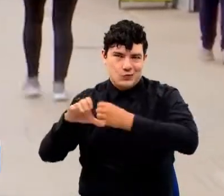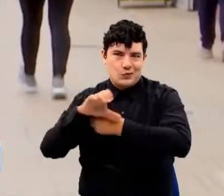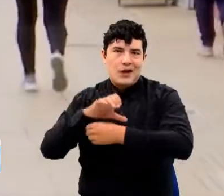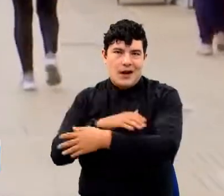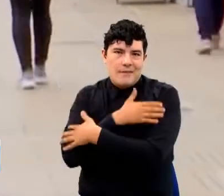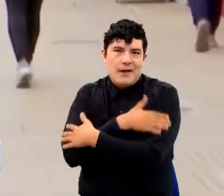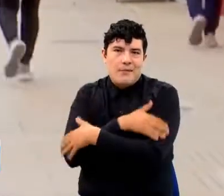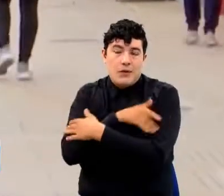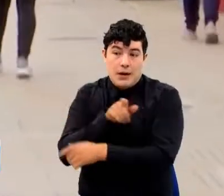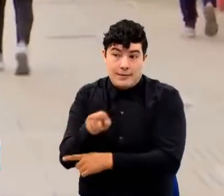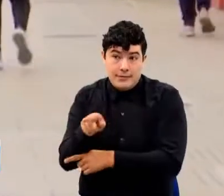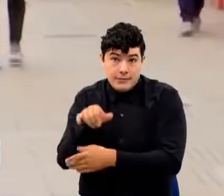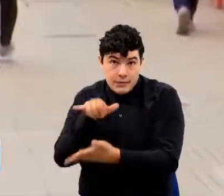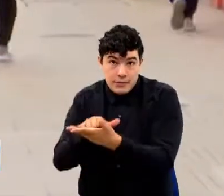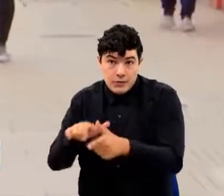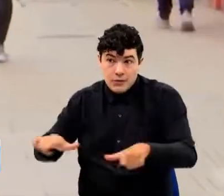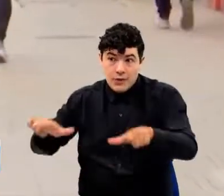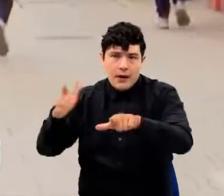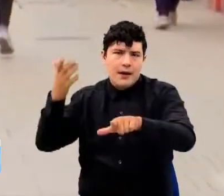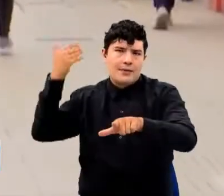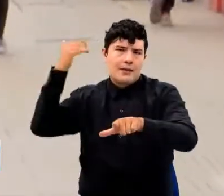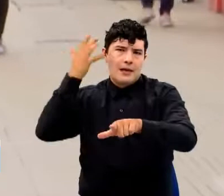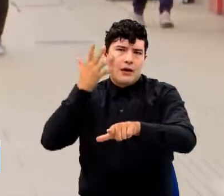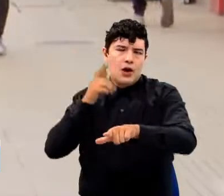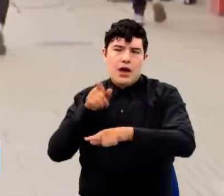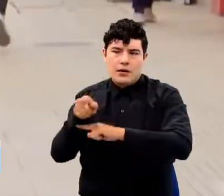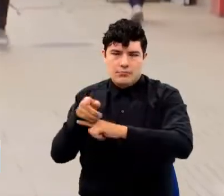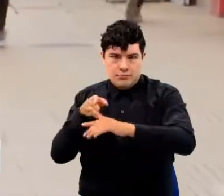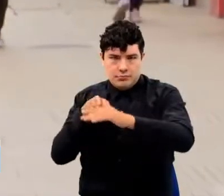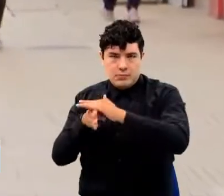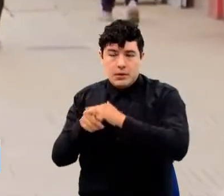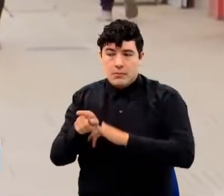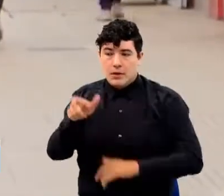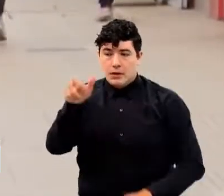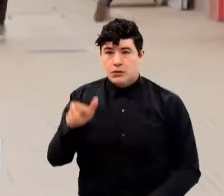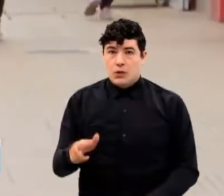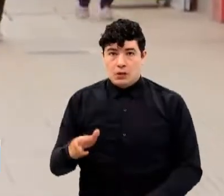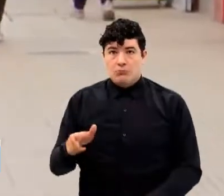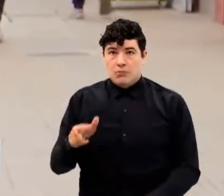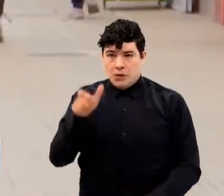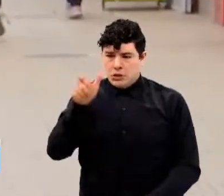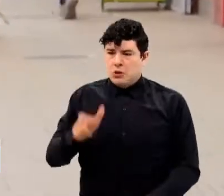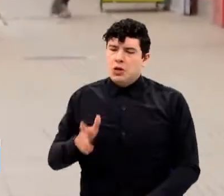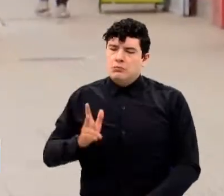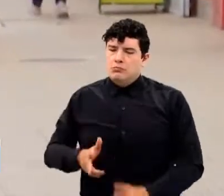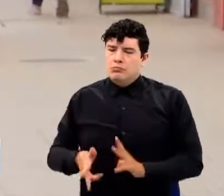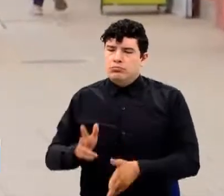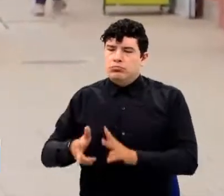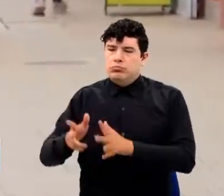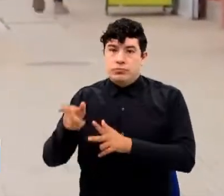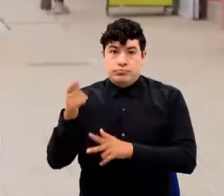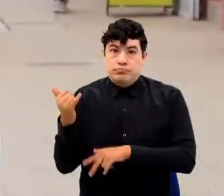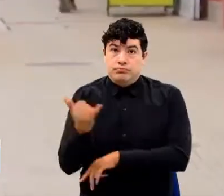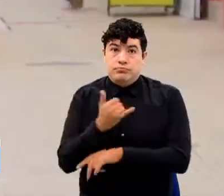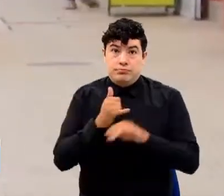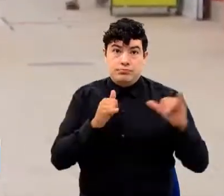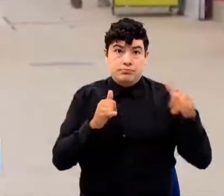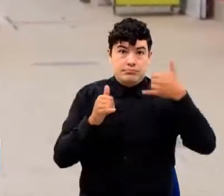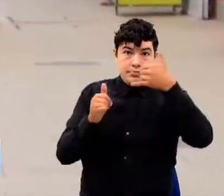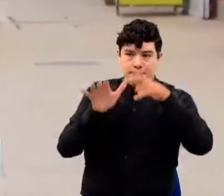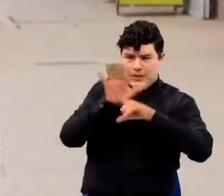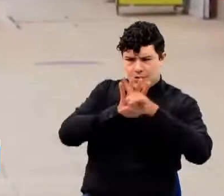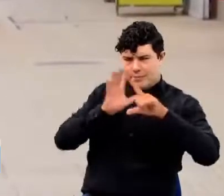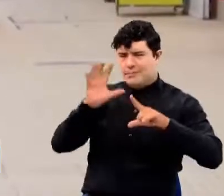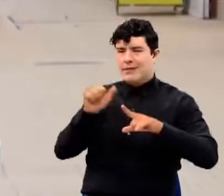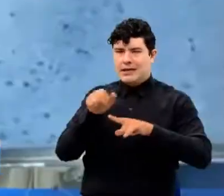en días anteriores se presentó un hurto a una persona que se encontraba en este sector, el cual quedó registrado en cámaras de